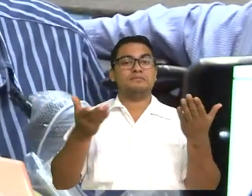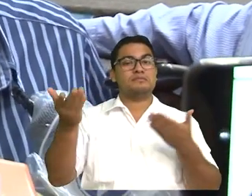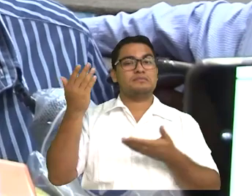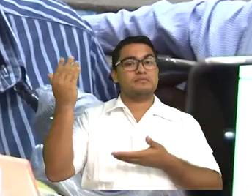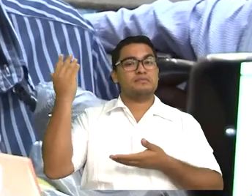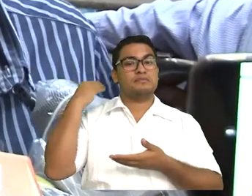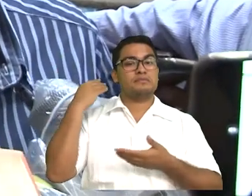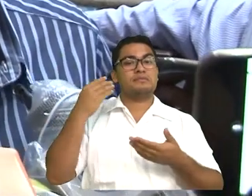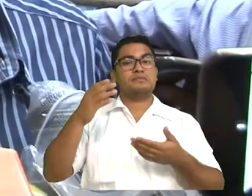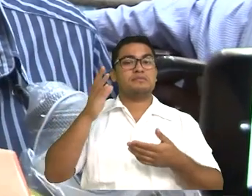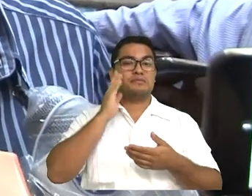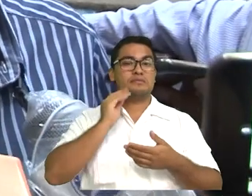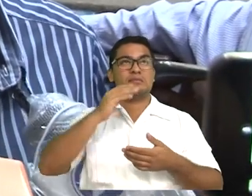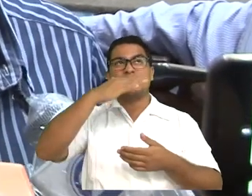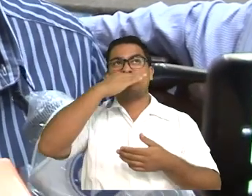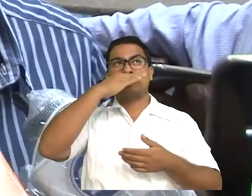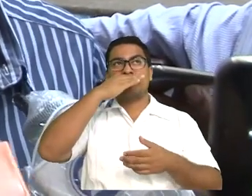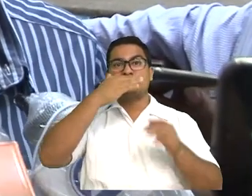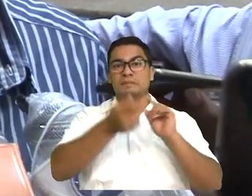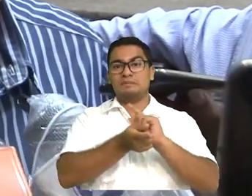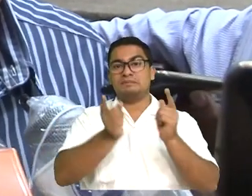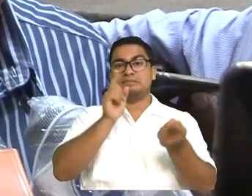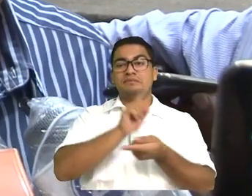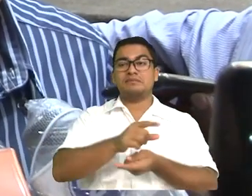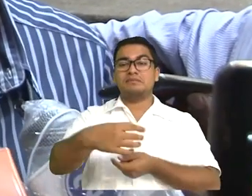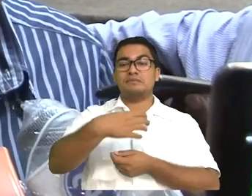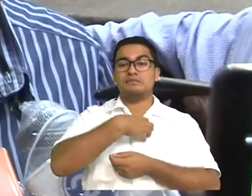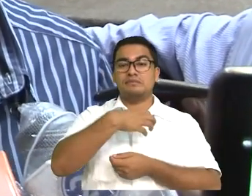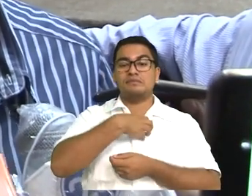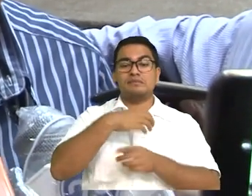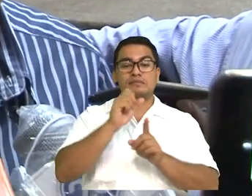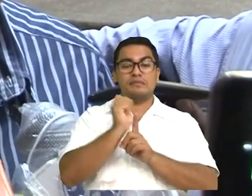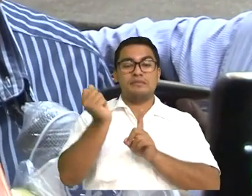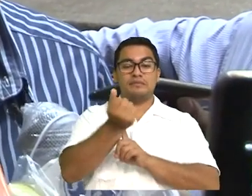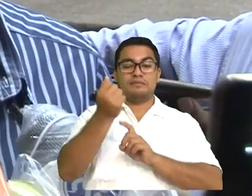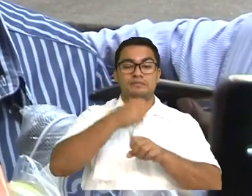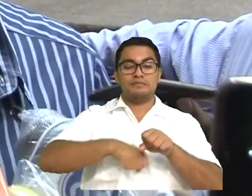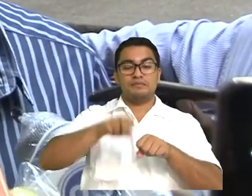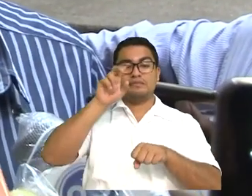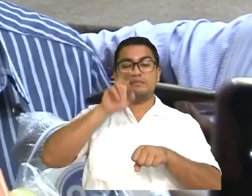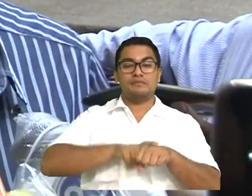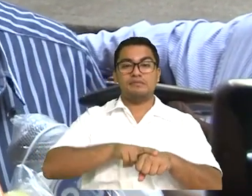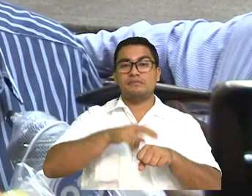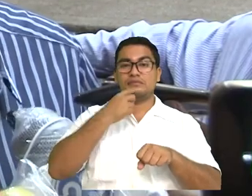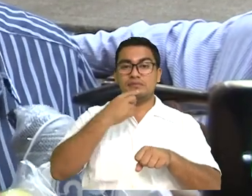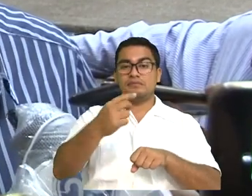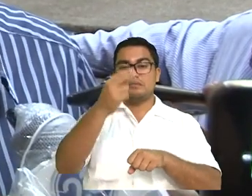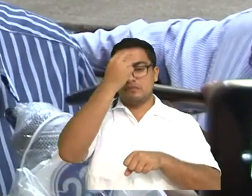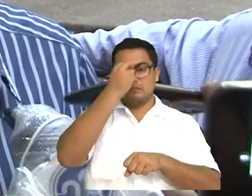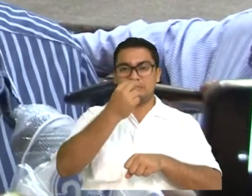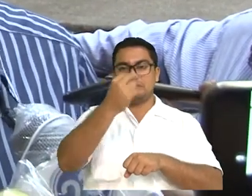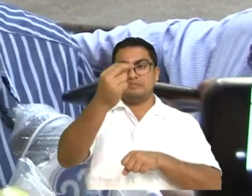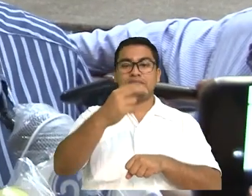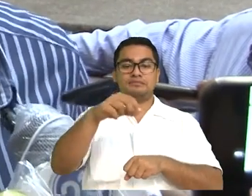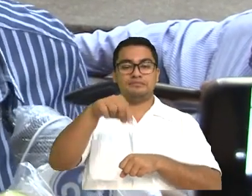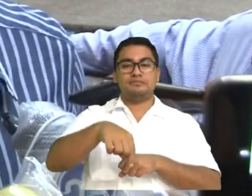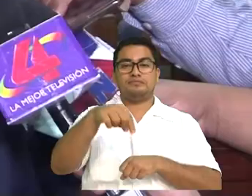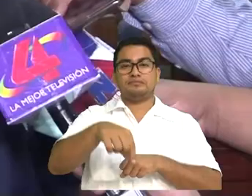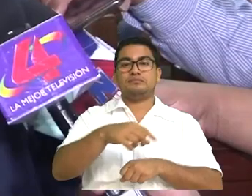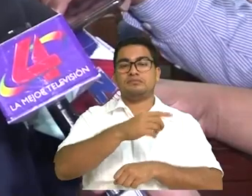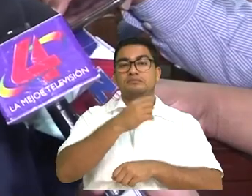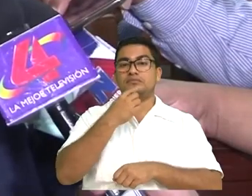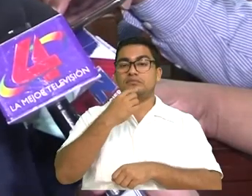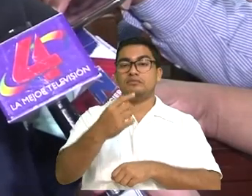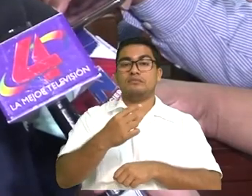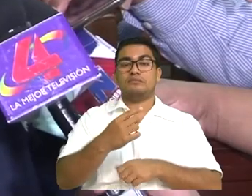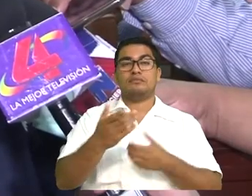trayectoria revolucionaria, que merece que la Asamblea Nacional le rinda los honores que le vamos a rendir.